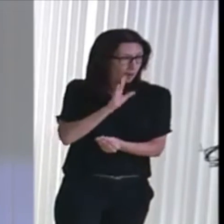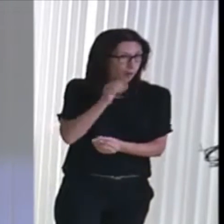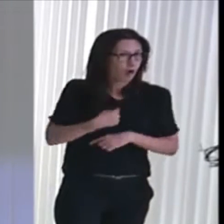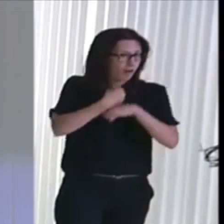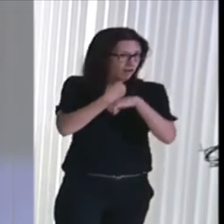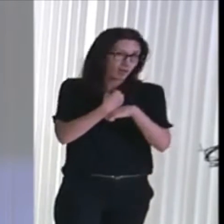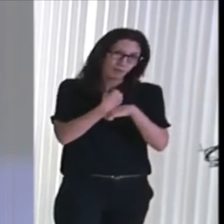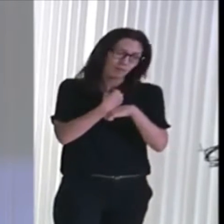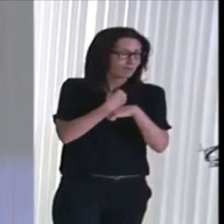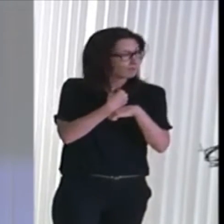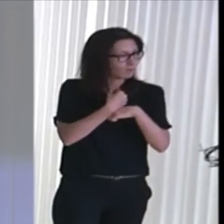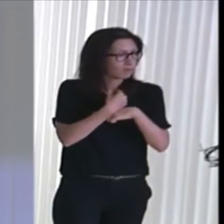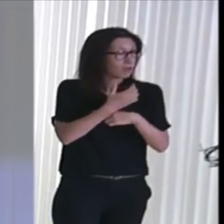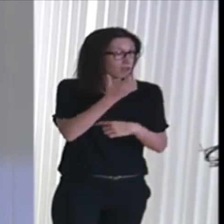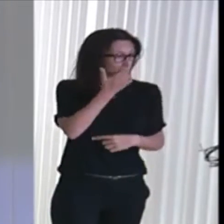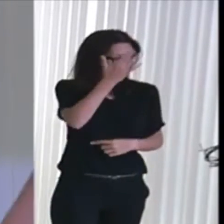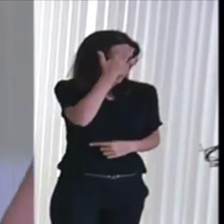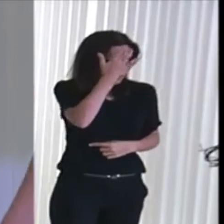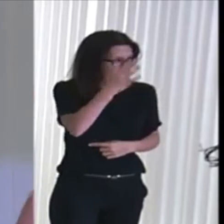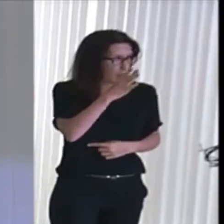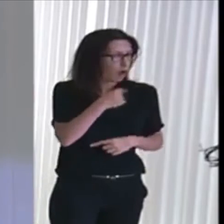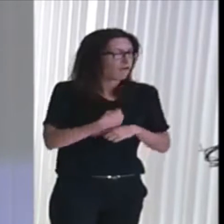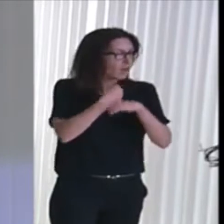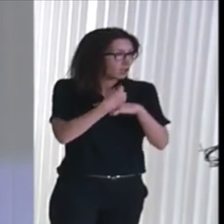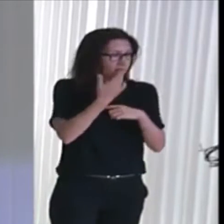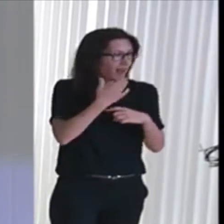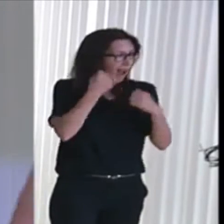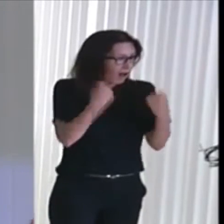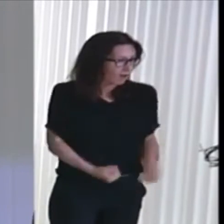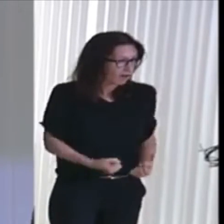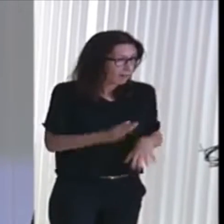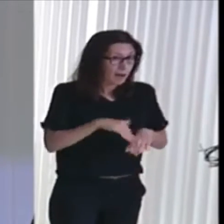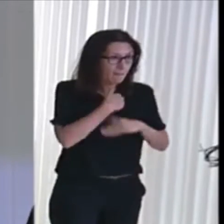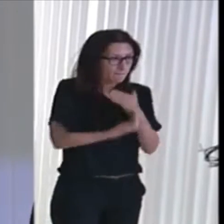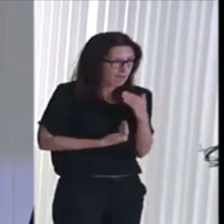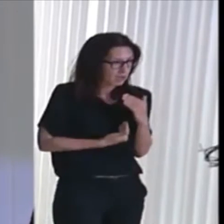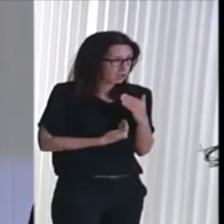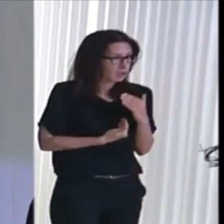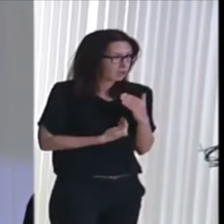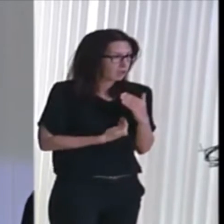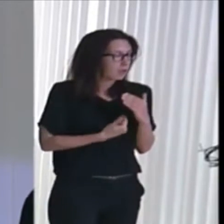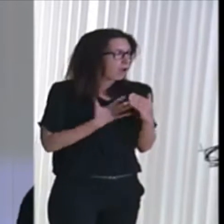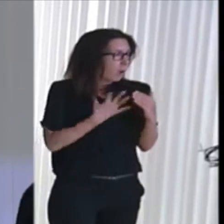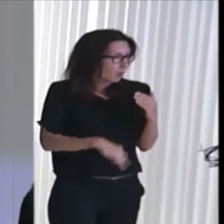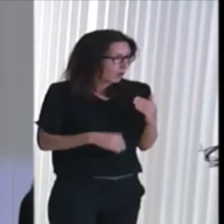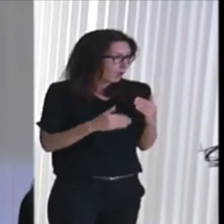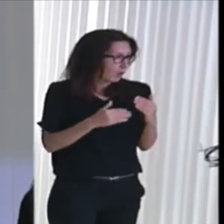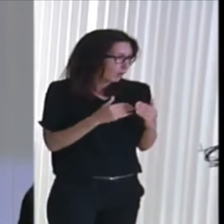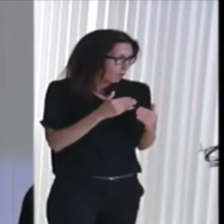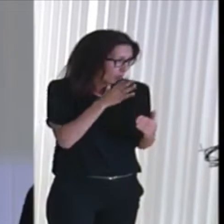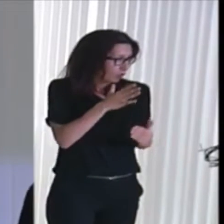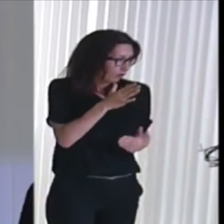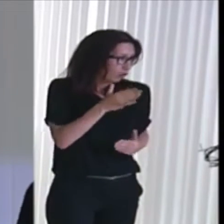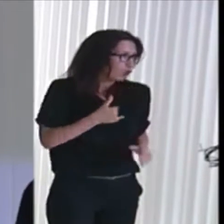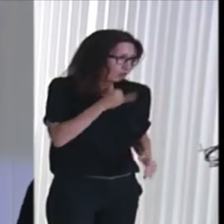obligación habría que ver, o sea, si tu obligación es porque no te queda otra para sacar adelante a tu familia, pues igual es motivación suficiente,